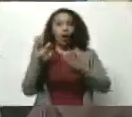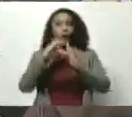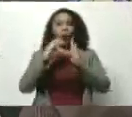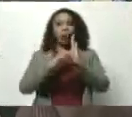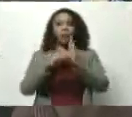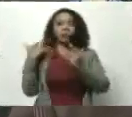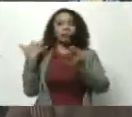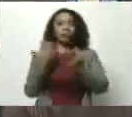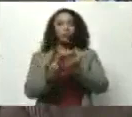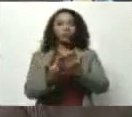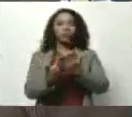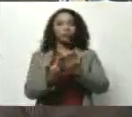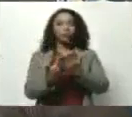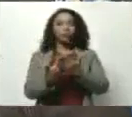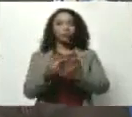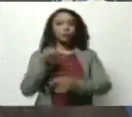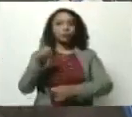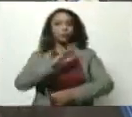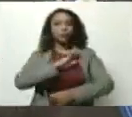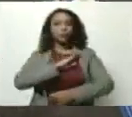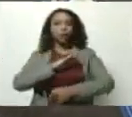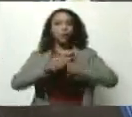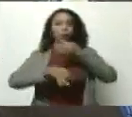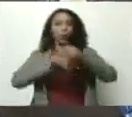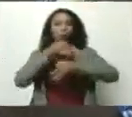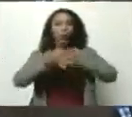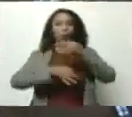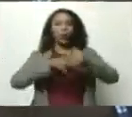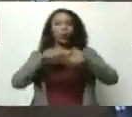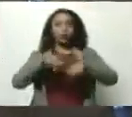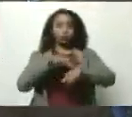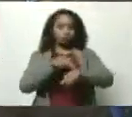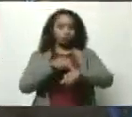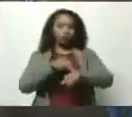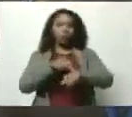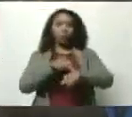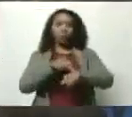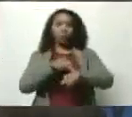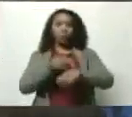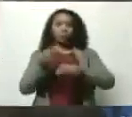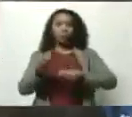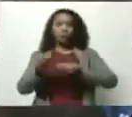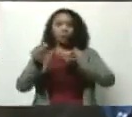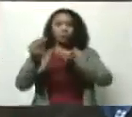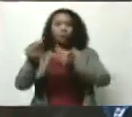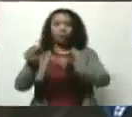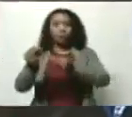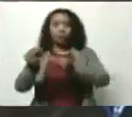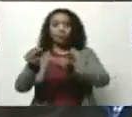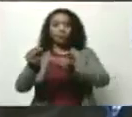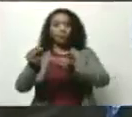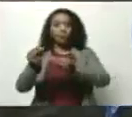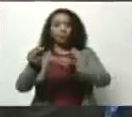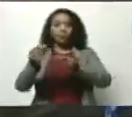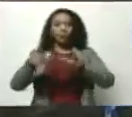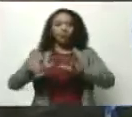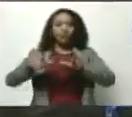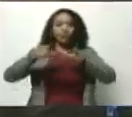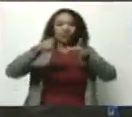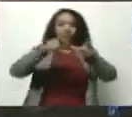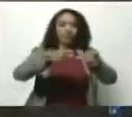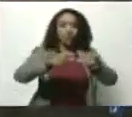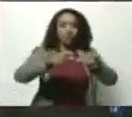durante su discurso en este momento se hará entrega del doctor oa doctorado honoris causa